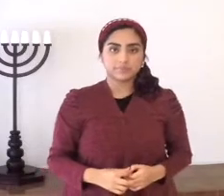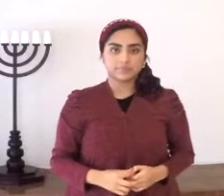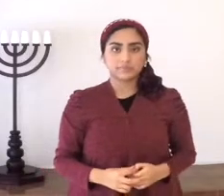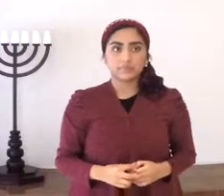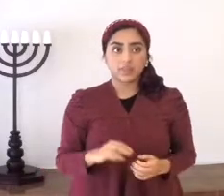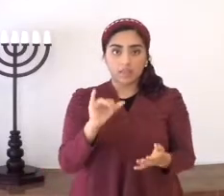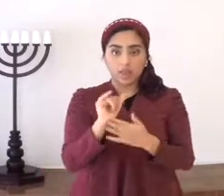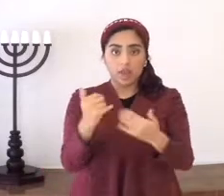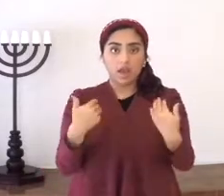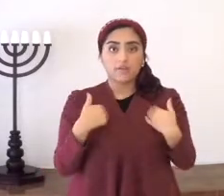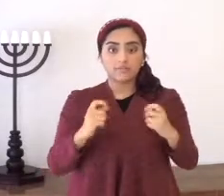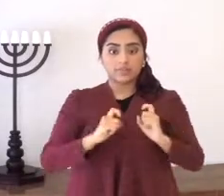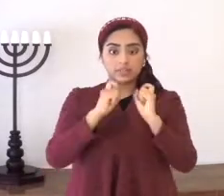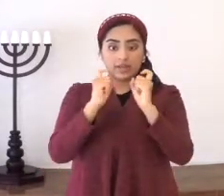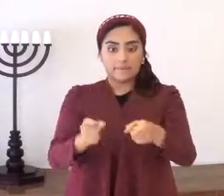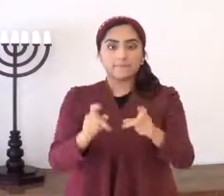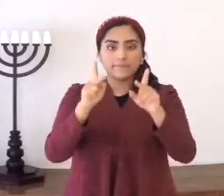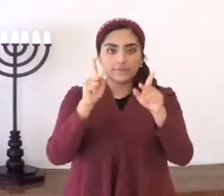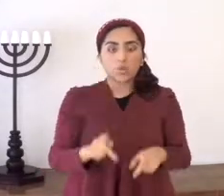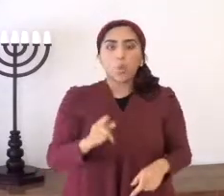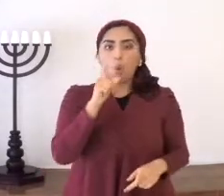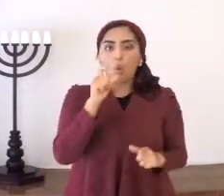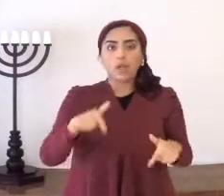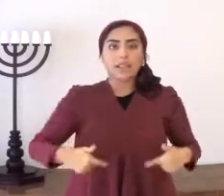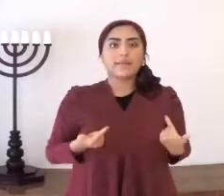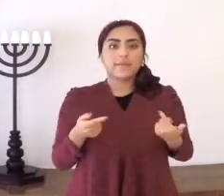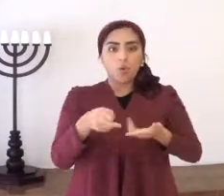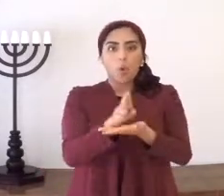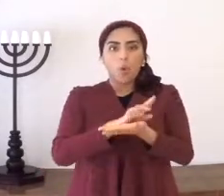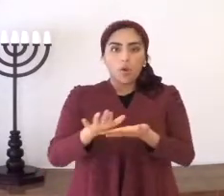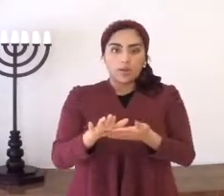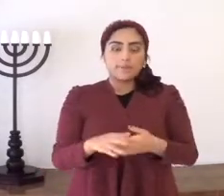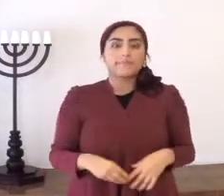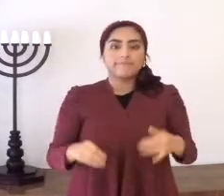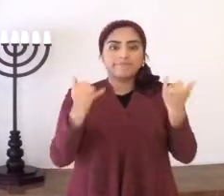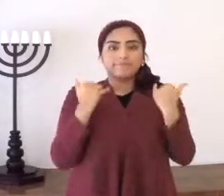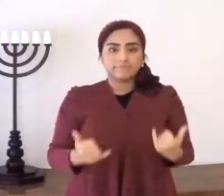Ardientemente por la fe, que ha sido una vez dada a los Kadoshim.